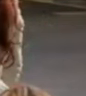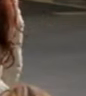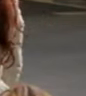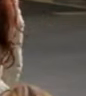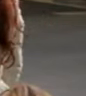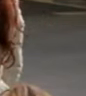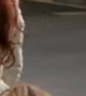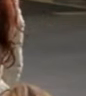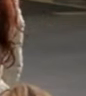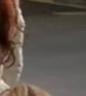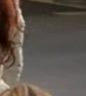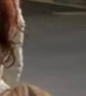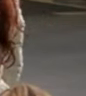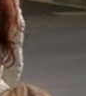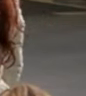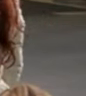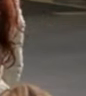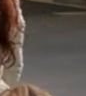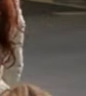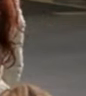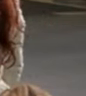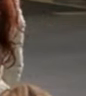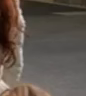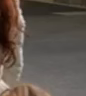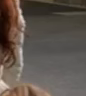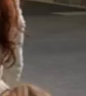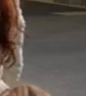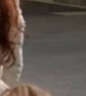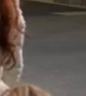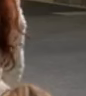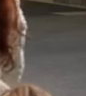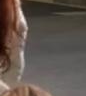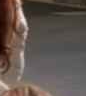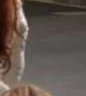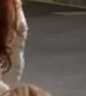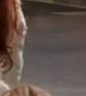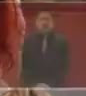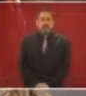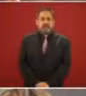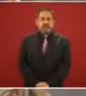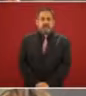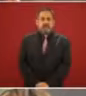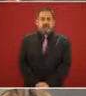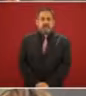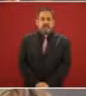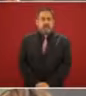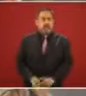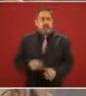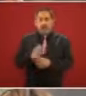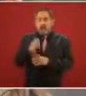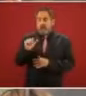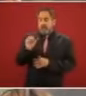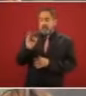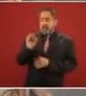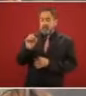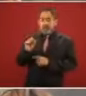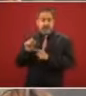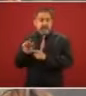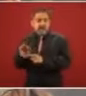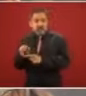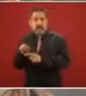tiene pruebas. Ya, es un corrupto. Pero ahorita ya es la auditoría quien lo sustenta. Por eso, vamos a